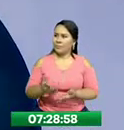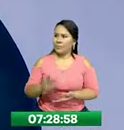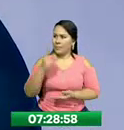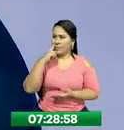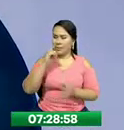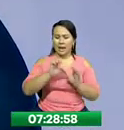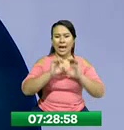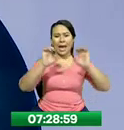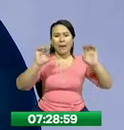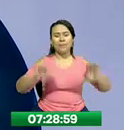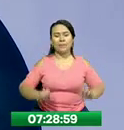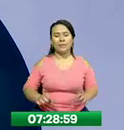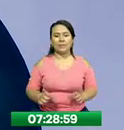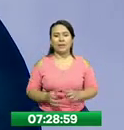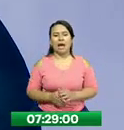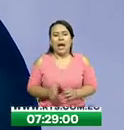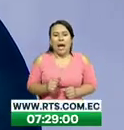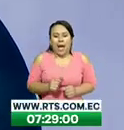una empresa